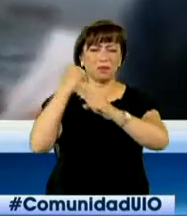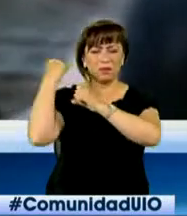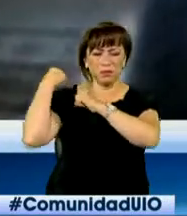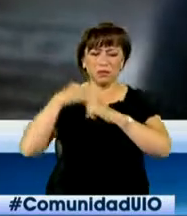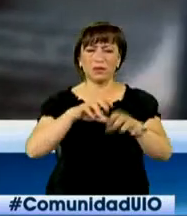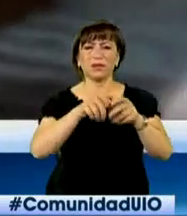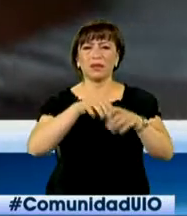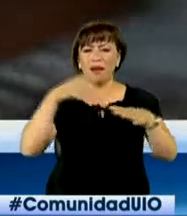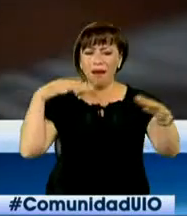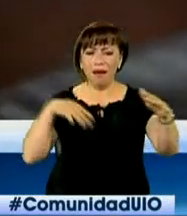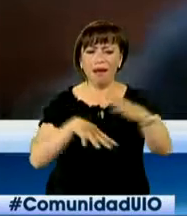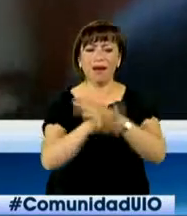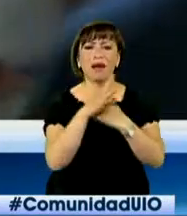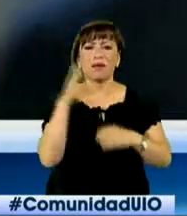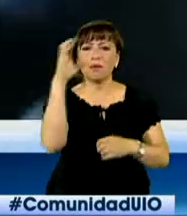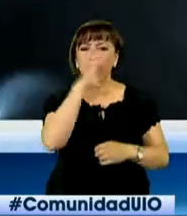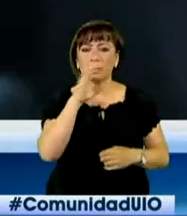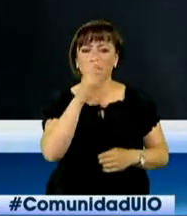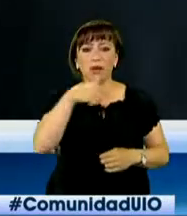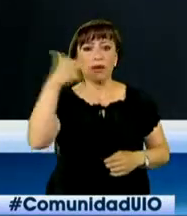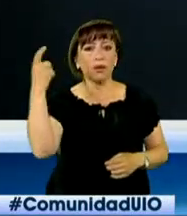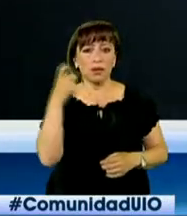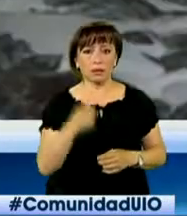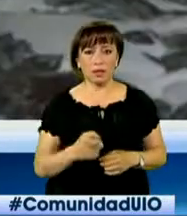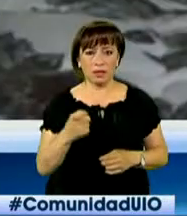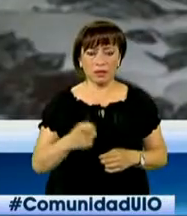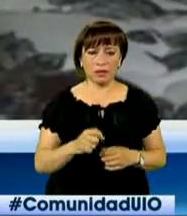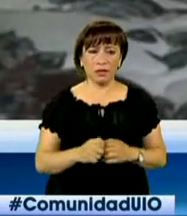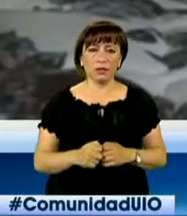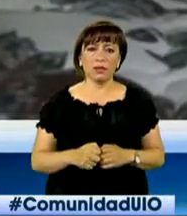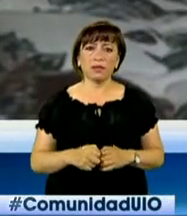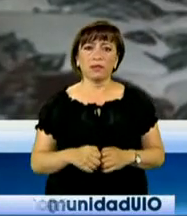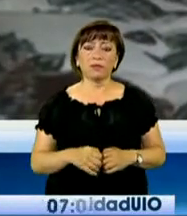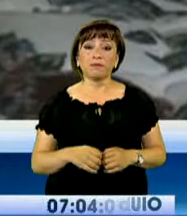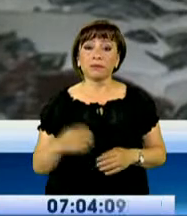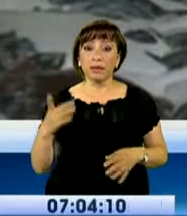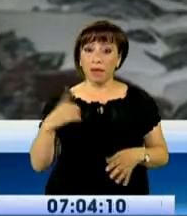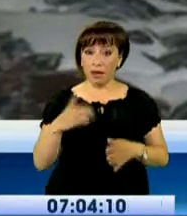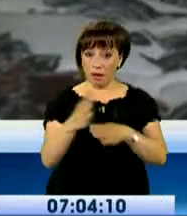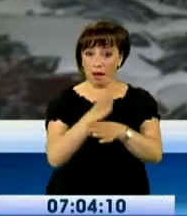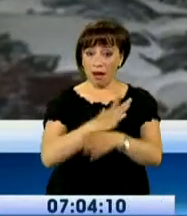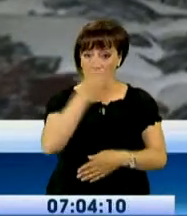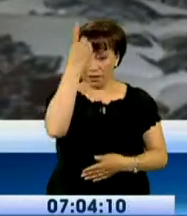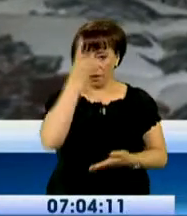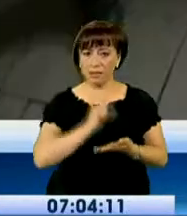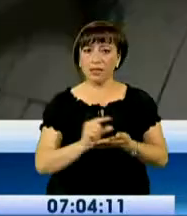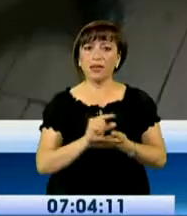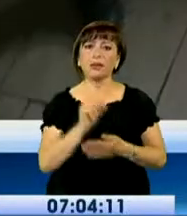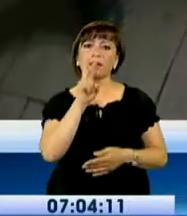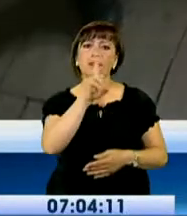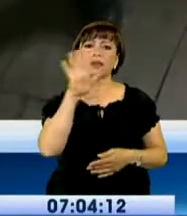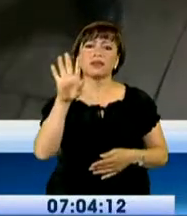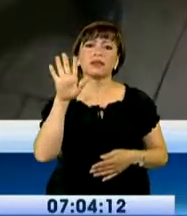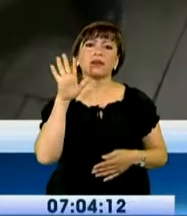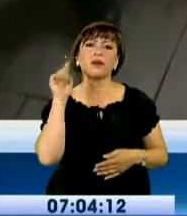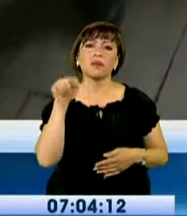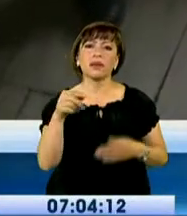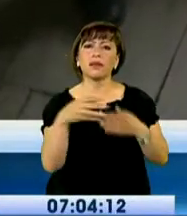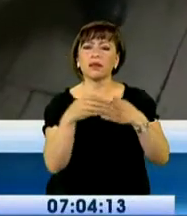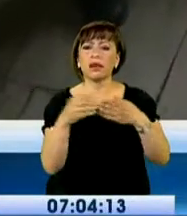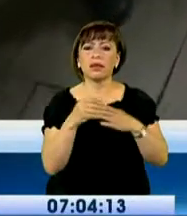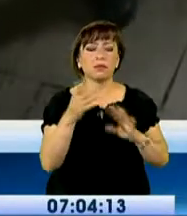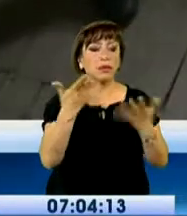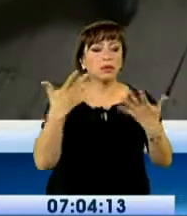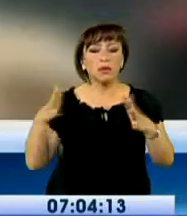en busca de un pariente que presuntamente les debía $25,000, y al no encontrarlo, decidieron arremeter contra